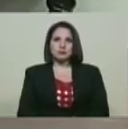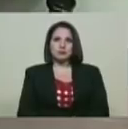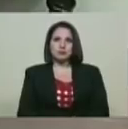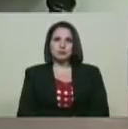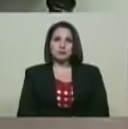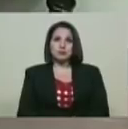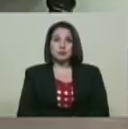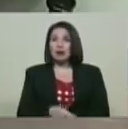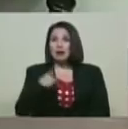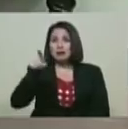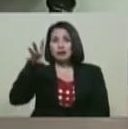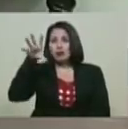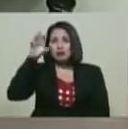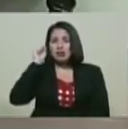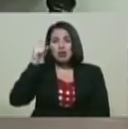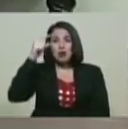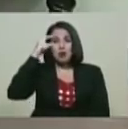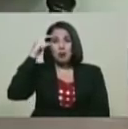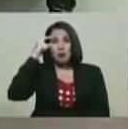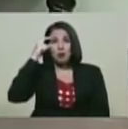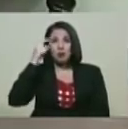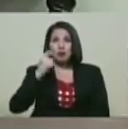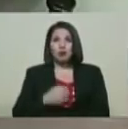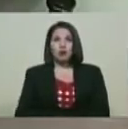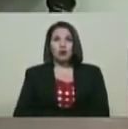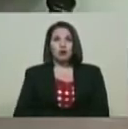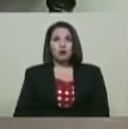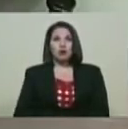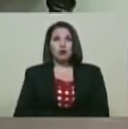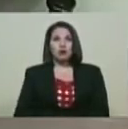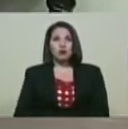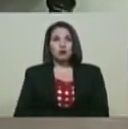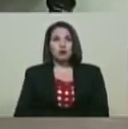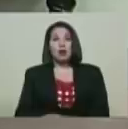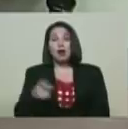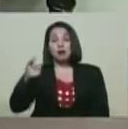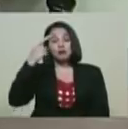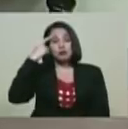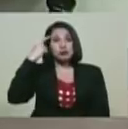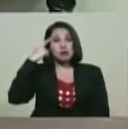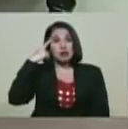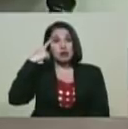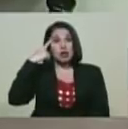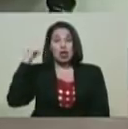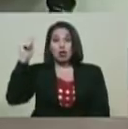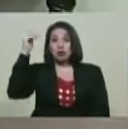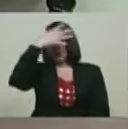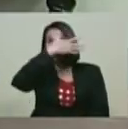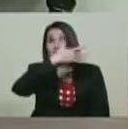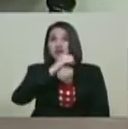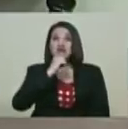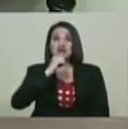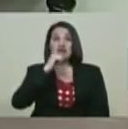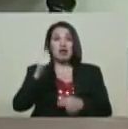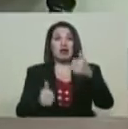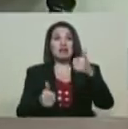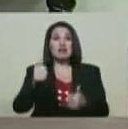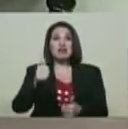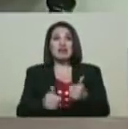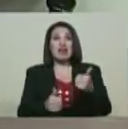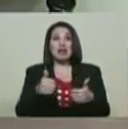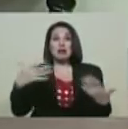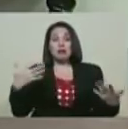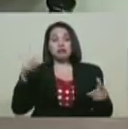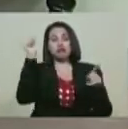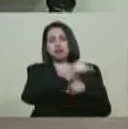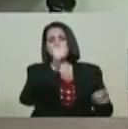Eso es lo que tú no entiendes, Ramos Alú. Y ahora ya te sabes, Donald Trump decidió quién es el candidato presidencial. Te